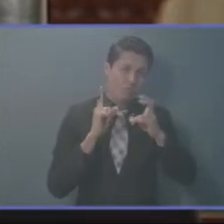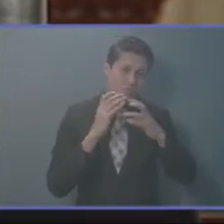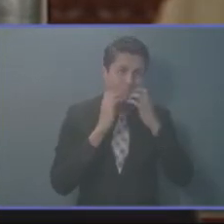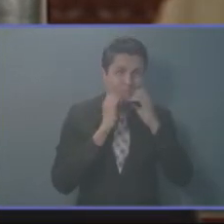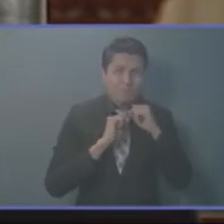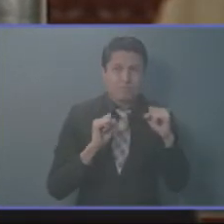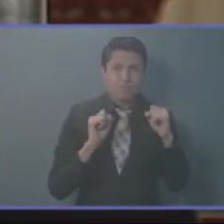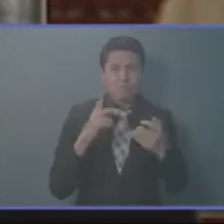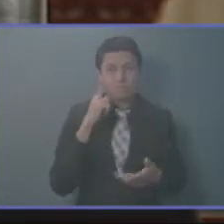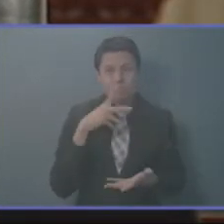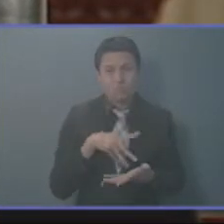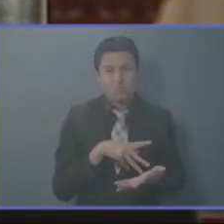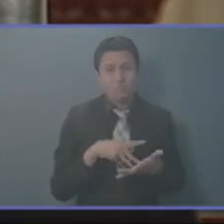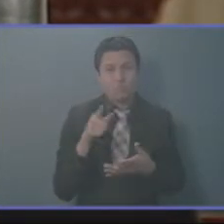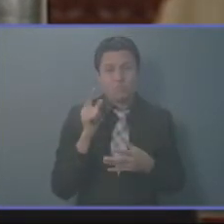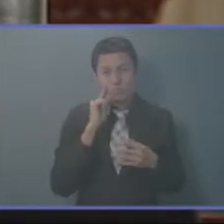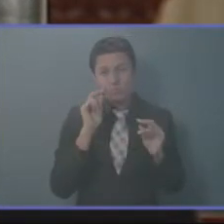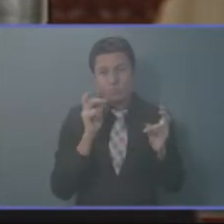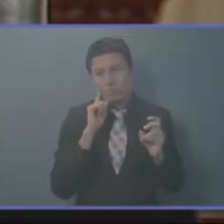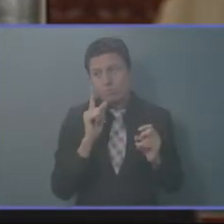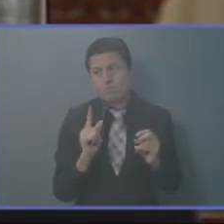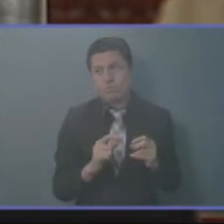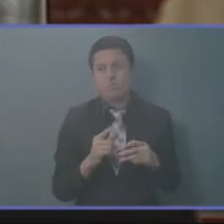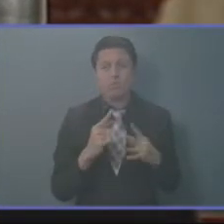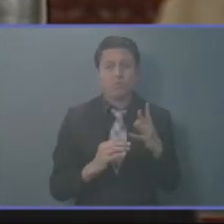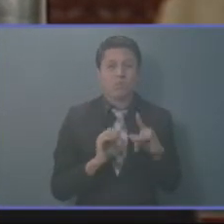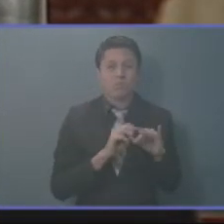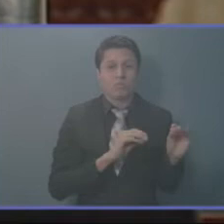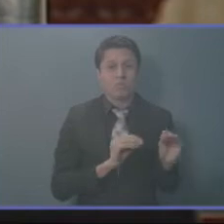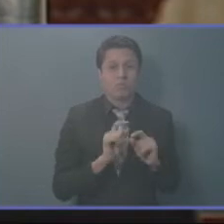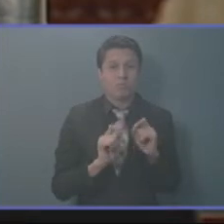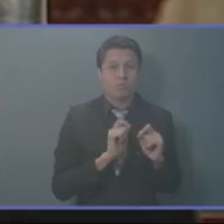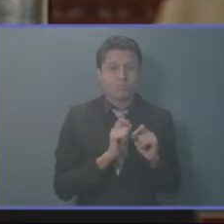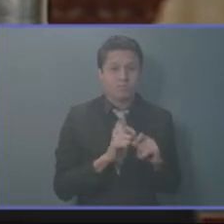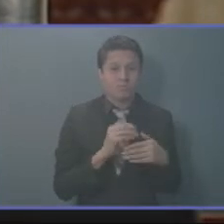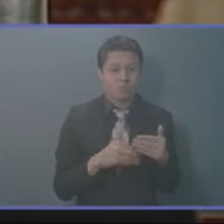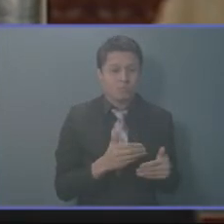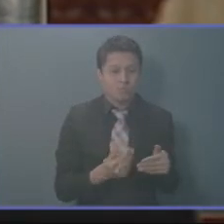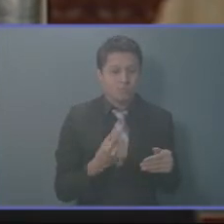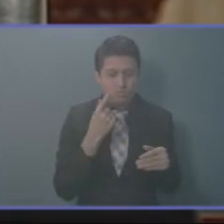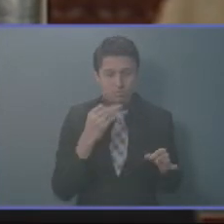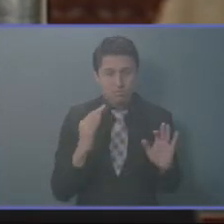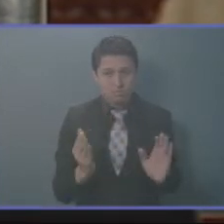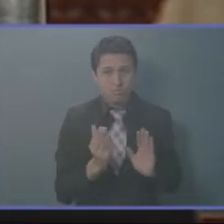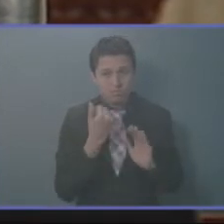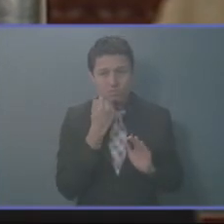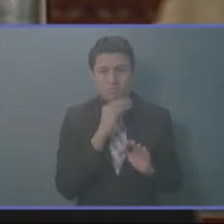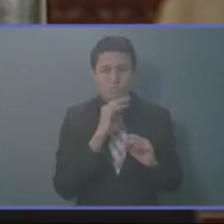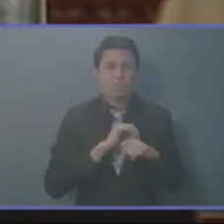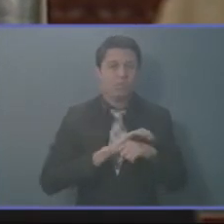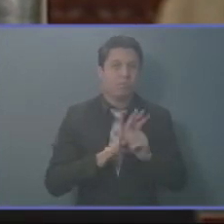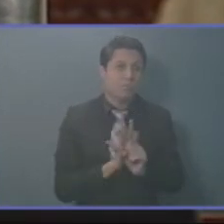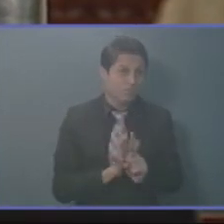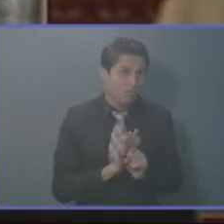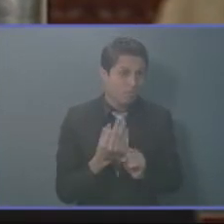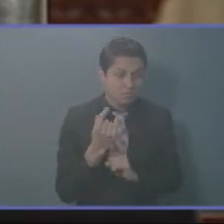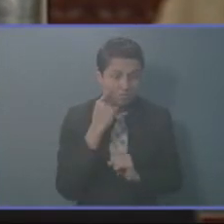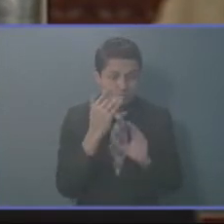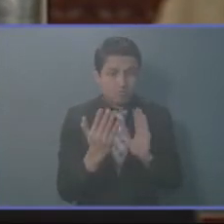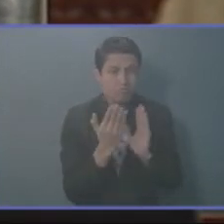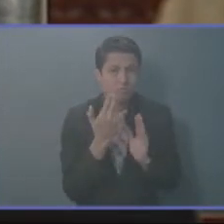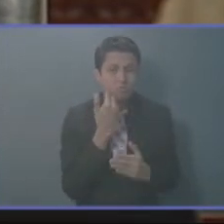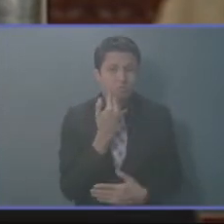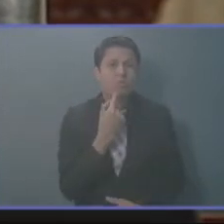de la población. Dicho ente se encuentra actualmente ejecutando las acciones necesarias para combatir la pandemia por COVID-19, siendo